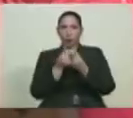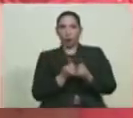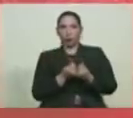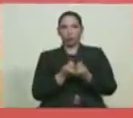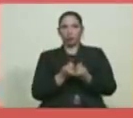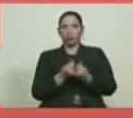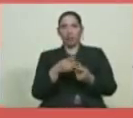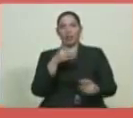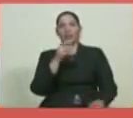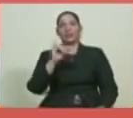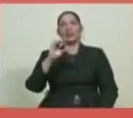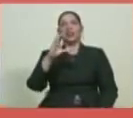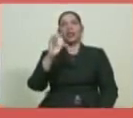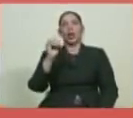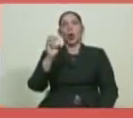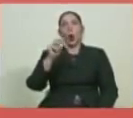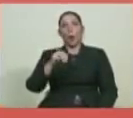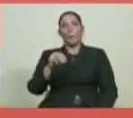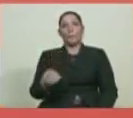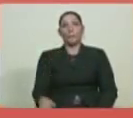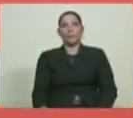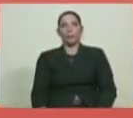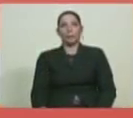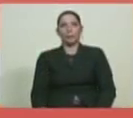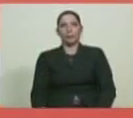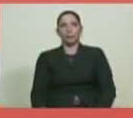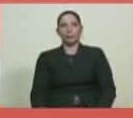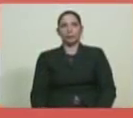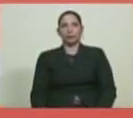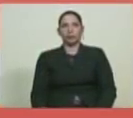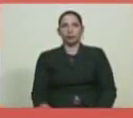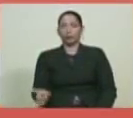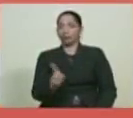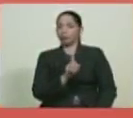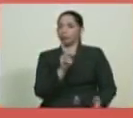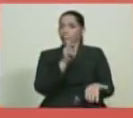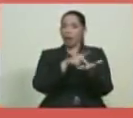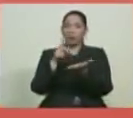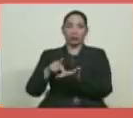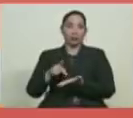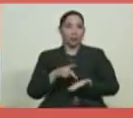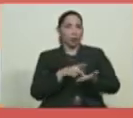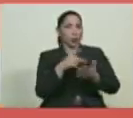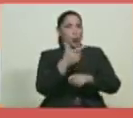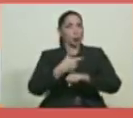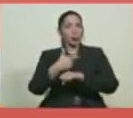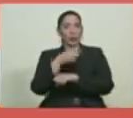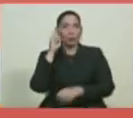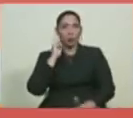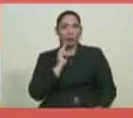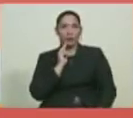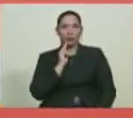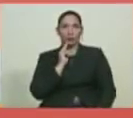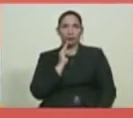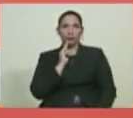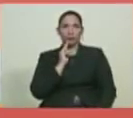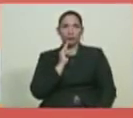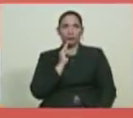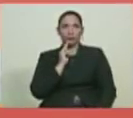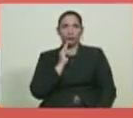DICOM. En el DICOM no está participando el gobierno bolivariano y ya hemos